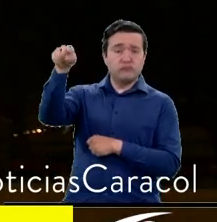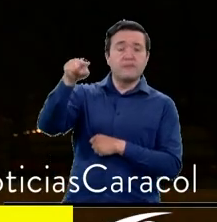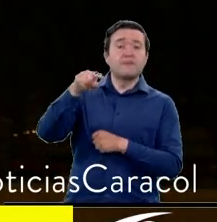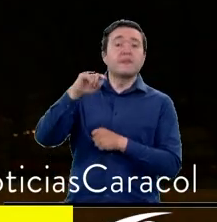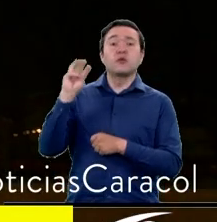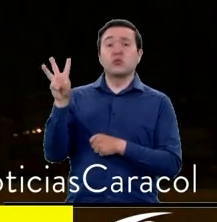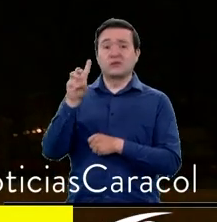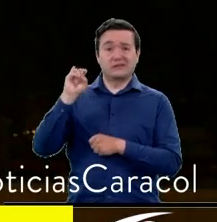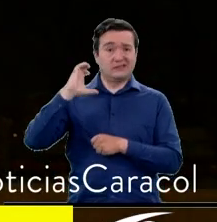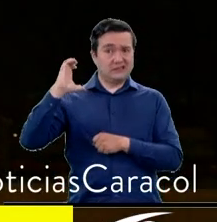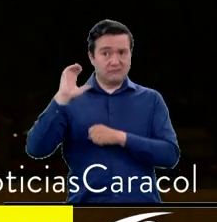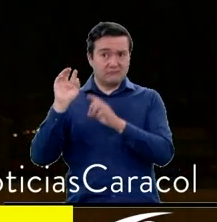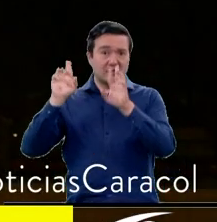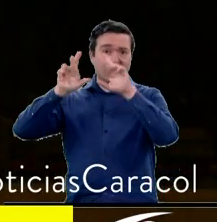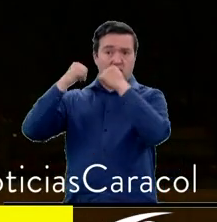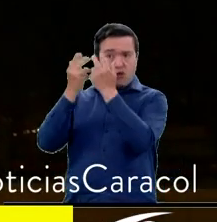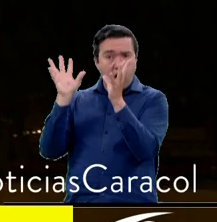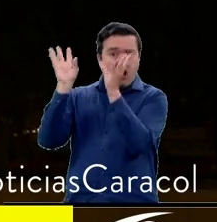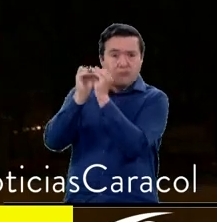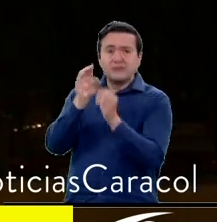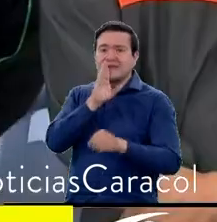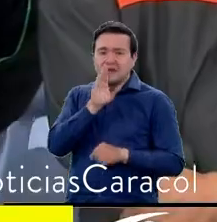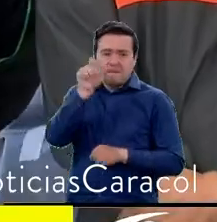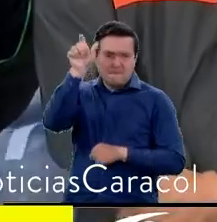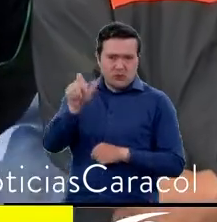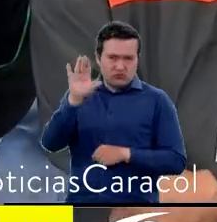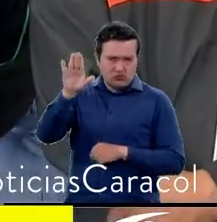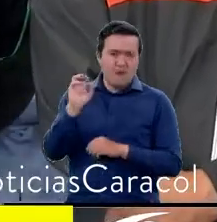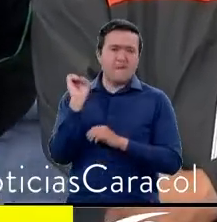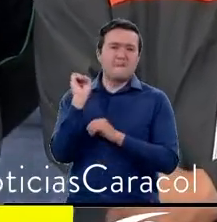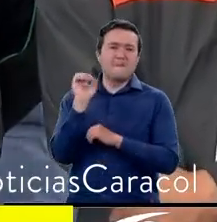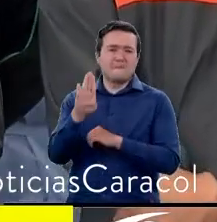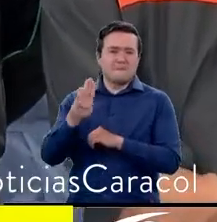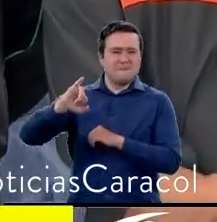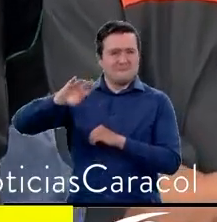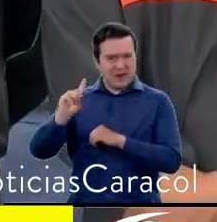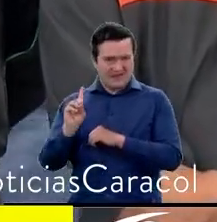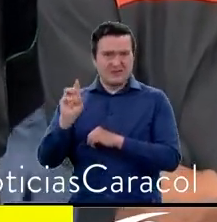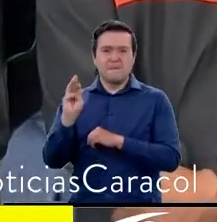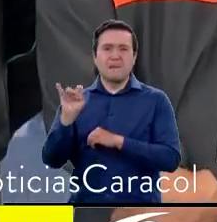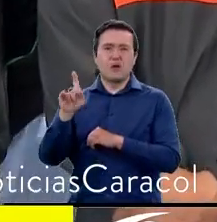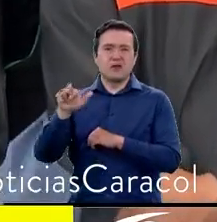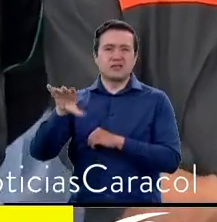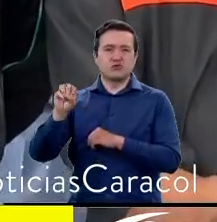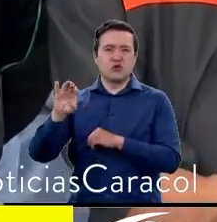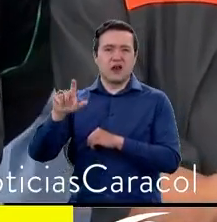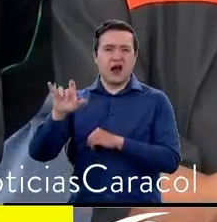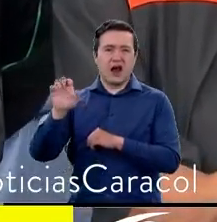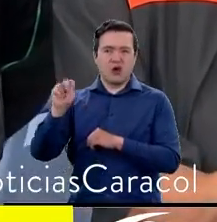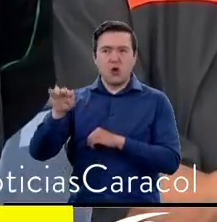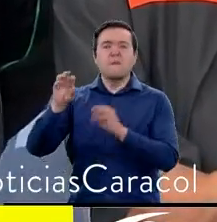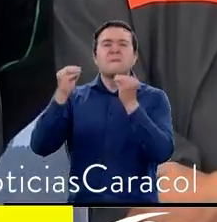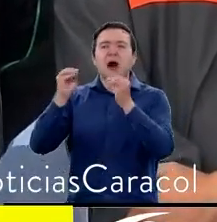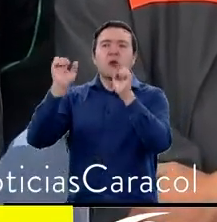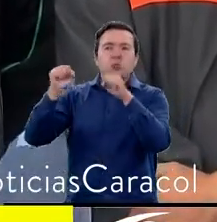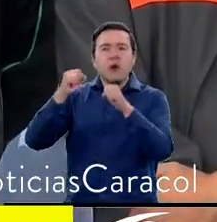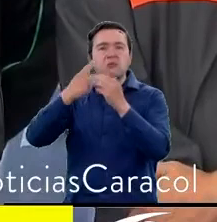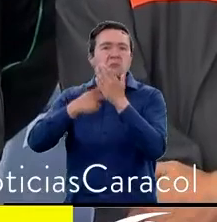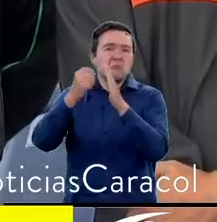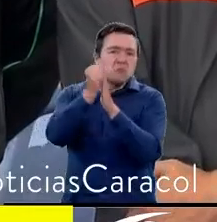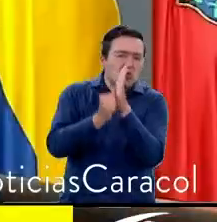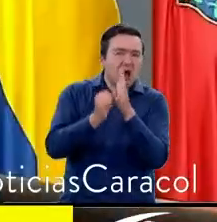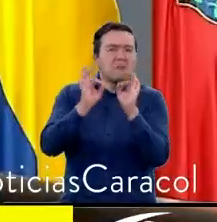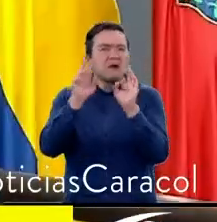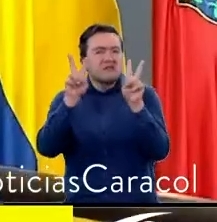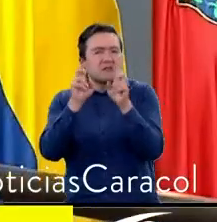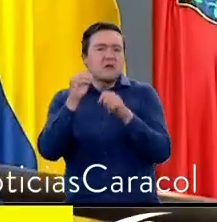presidente del Banco Interamericano de Desarrollo, Mauricio Claver Clarón, con el fin de conseguir recursos para programas de empleo en mujeres, jóvenes y atender la población migrante.